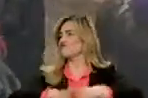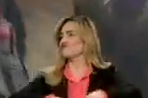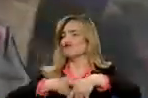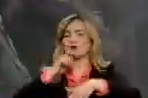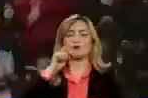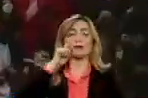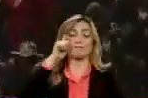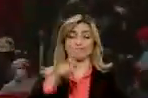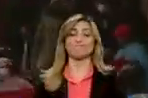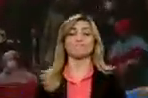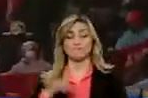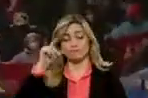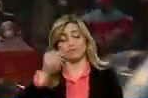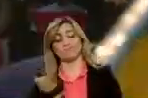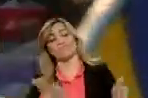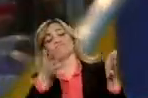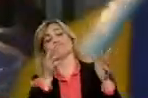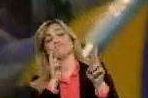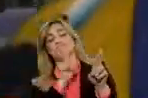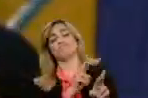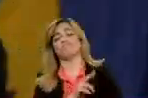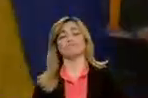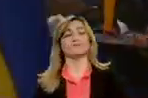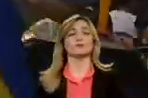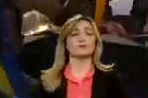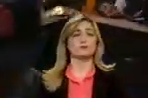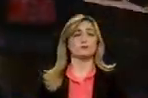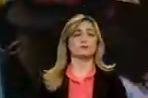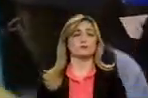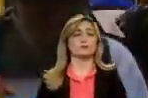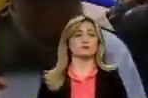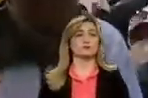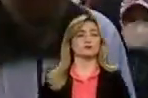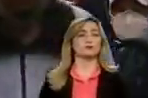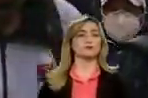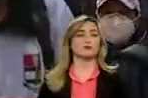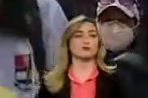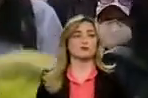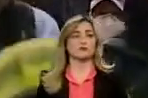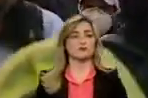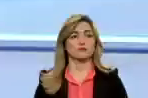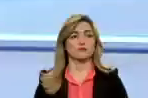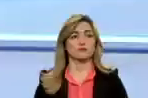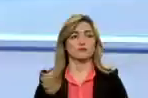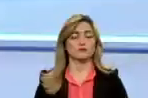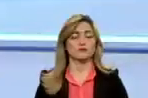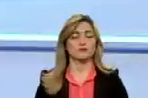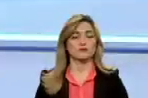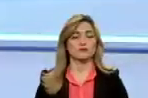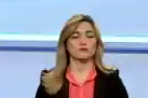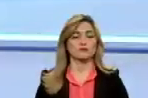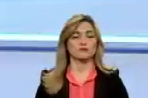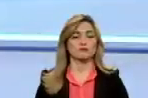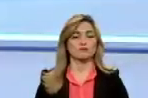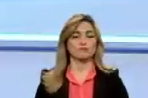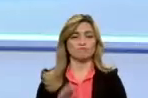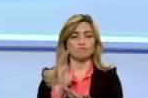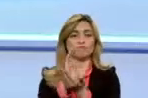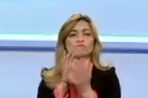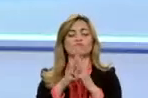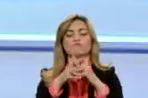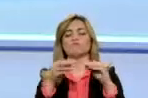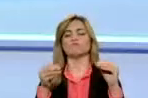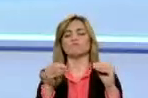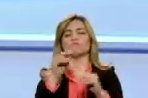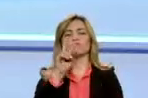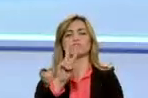las calles hasta que el gobierno responda a los reclamos. En Quito, Andrea Samaniego, 24 horas. El IES resolvió